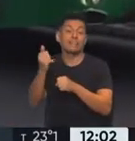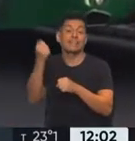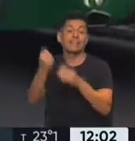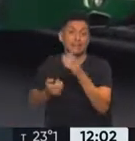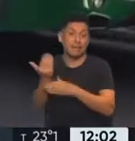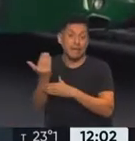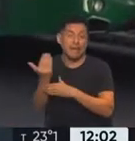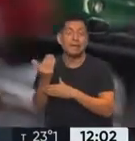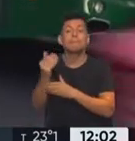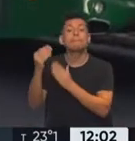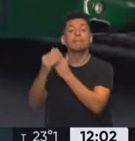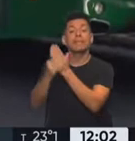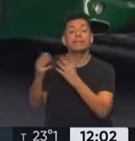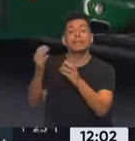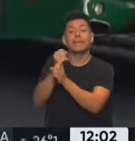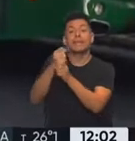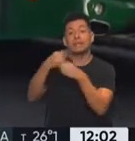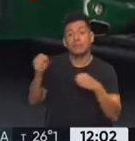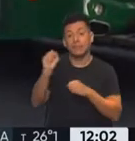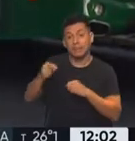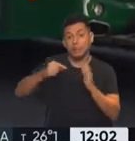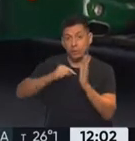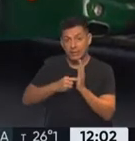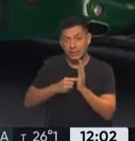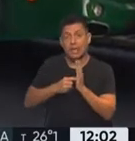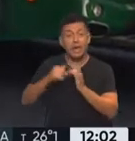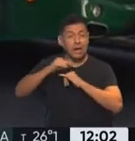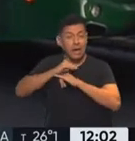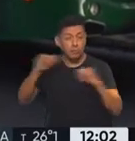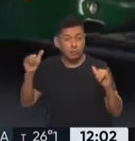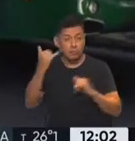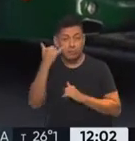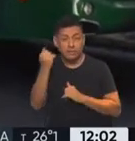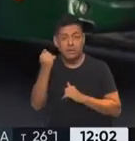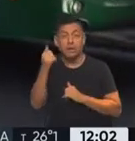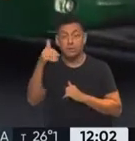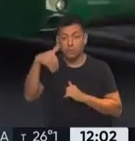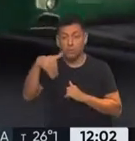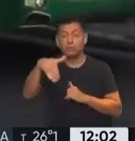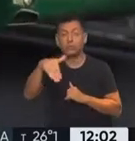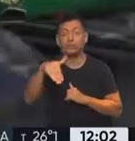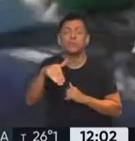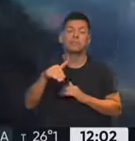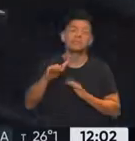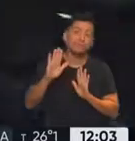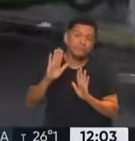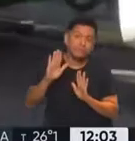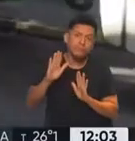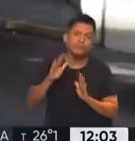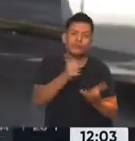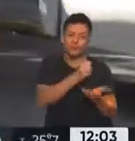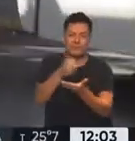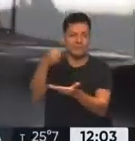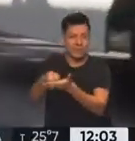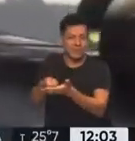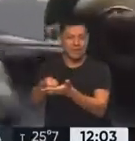el Ministerio de Transporte bonaerense ha anunciado que en las próximas horas podría pagar estos